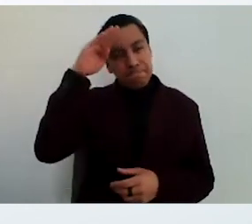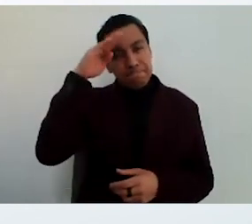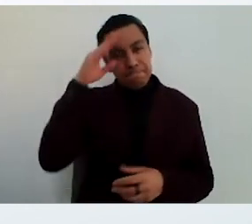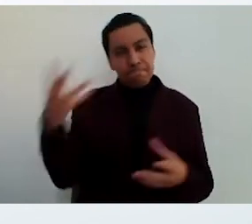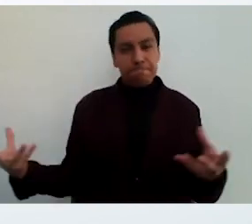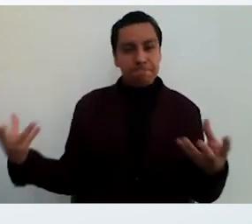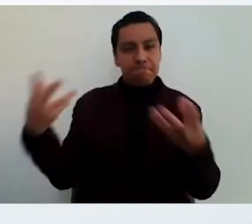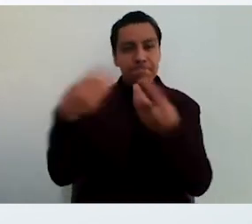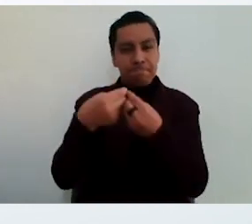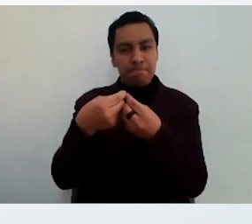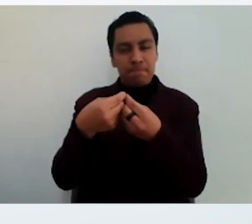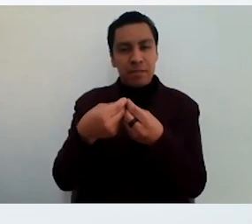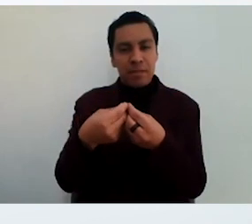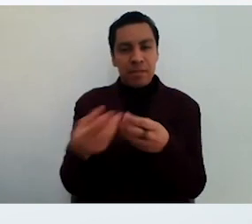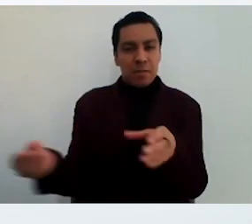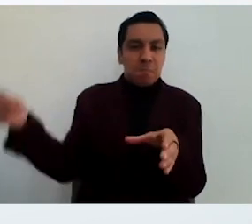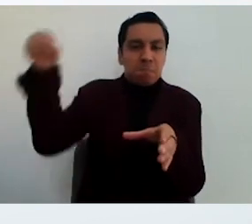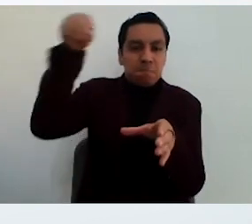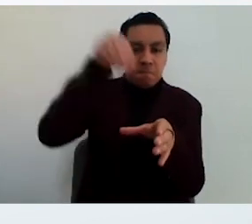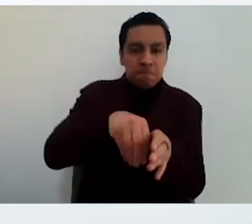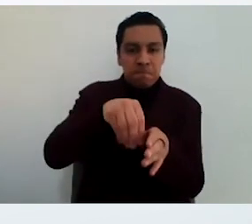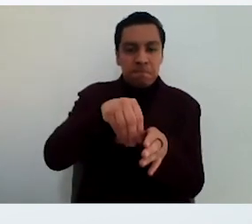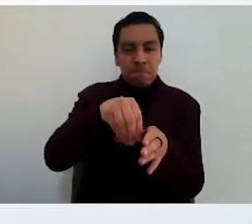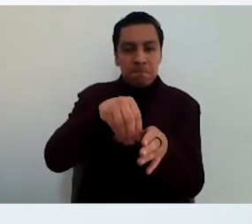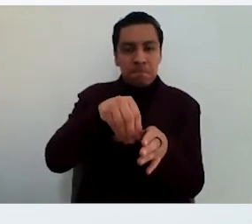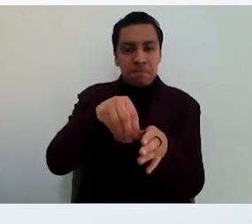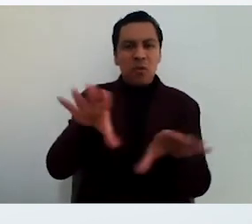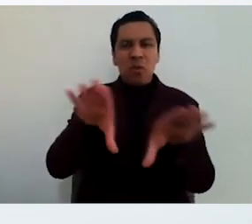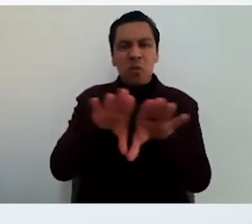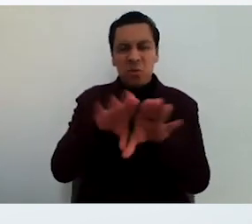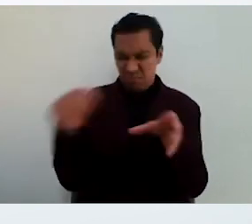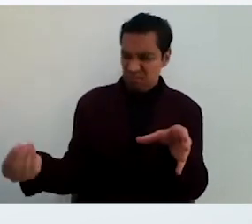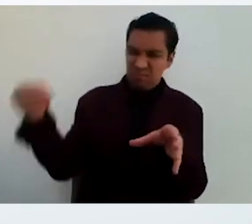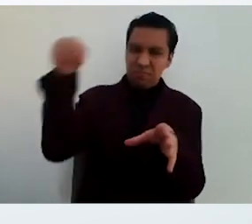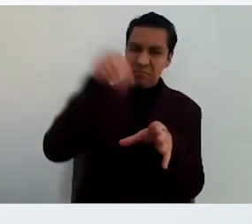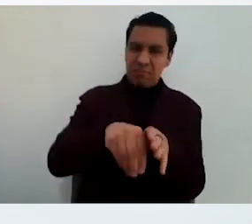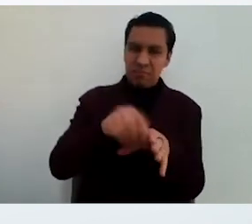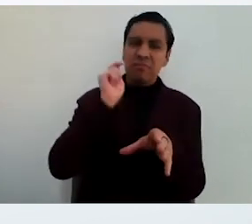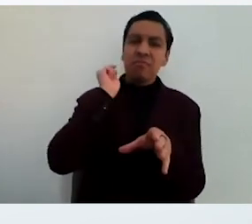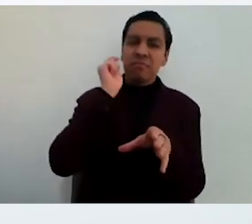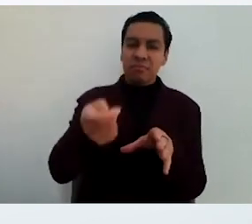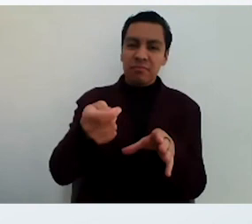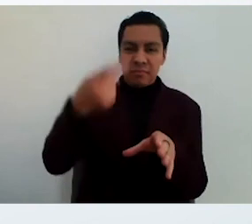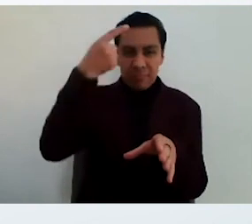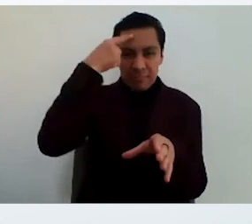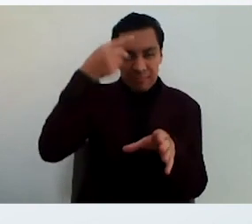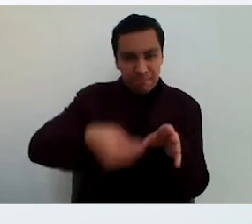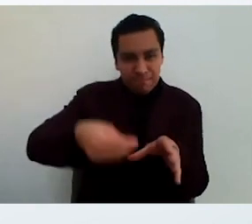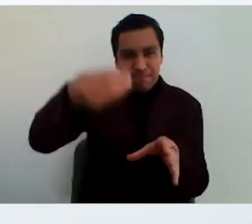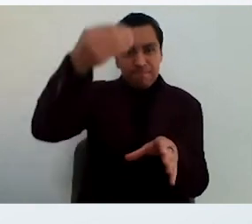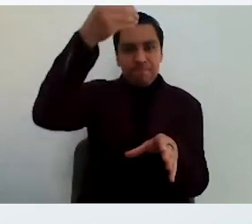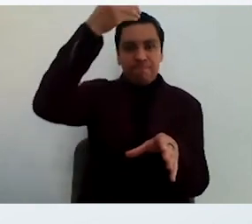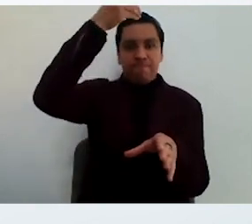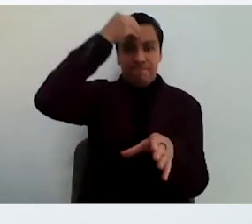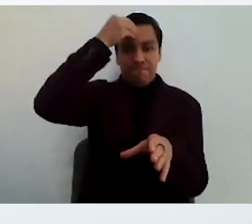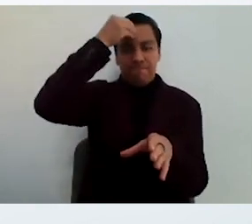incorporado, que habíamos metido de una manera inequívoca en nuestro cerebro y en nuestra vida